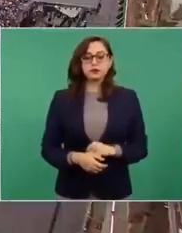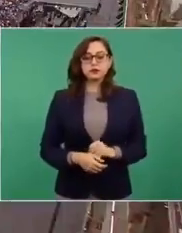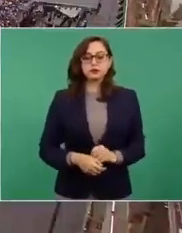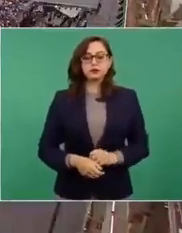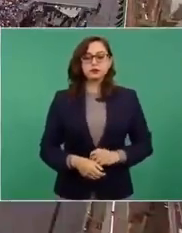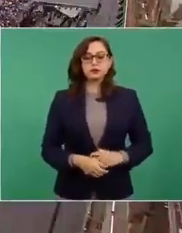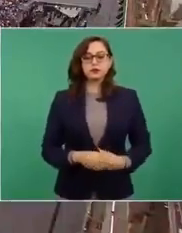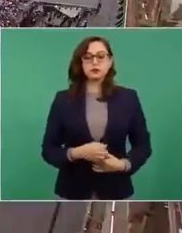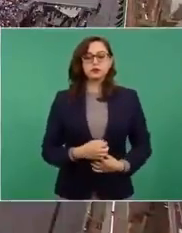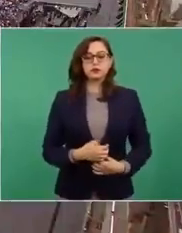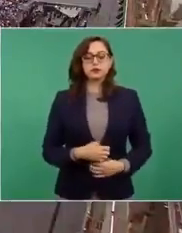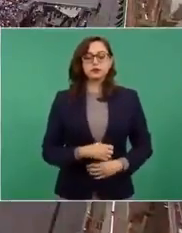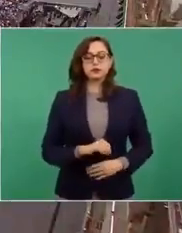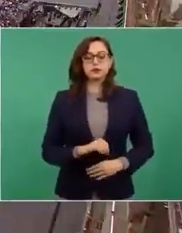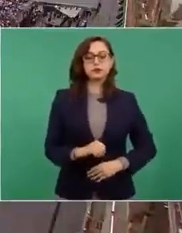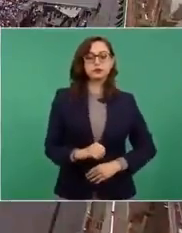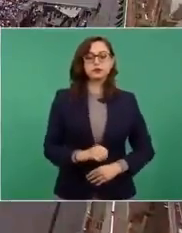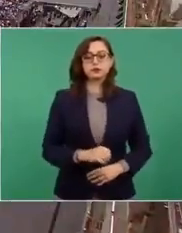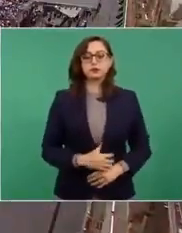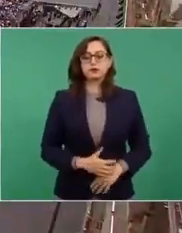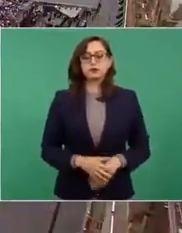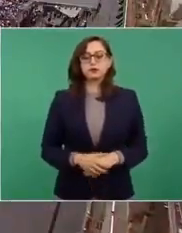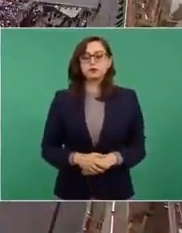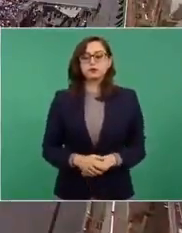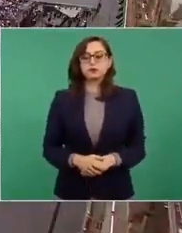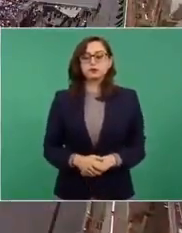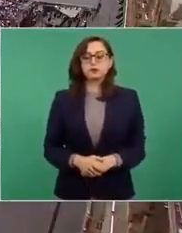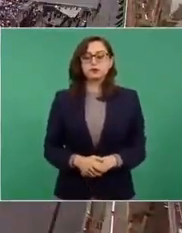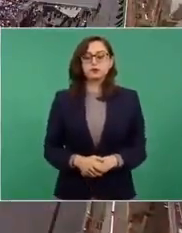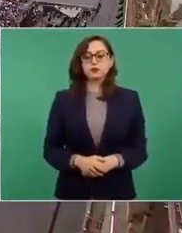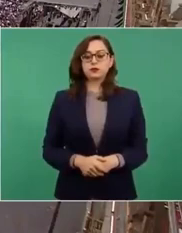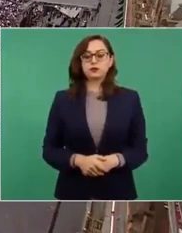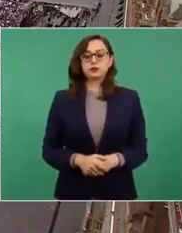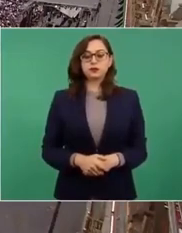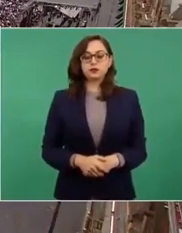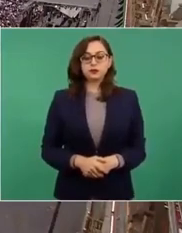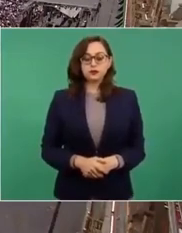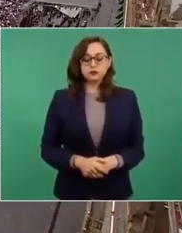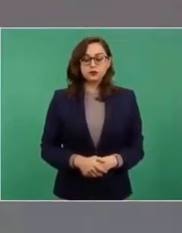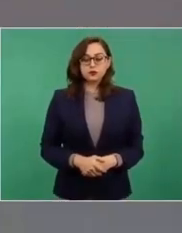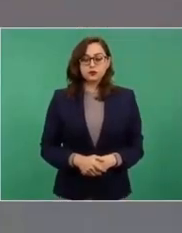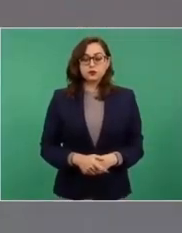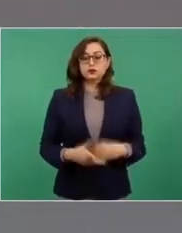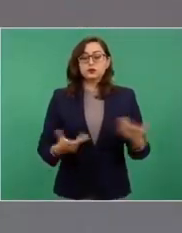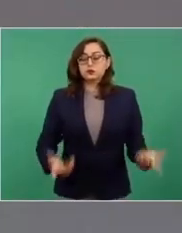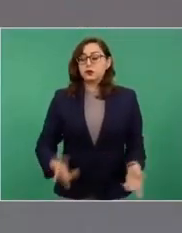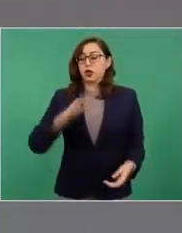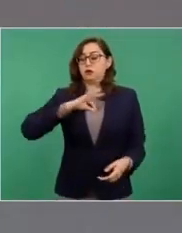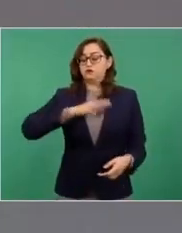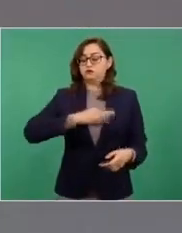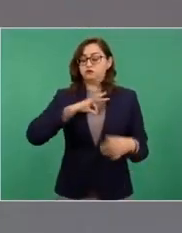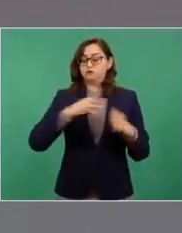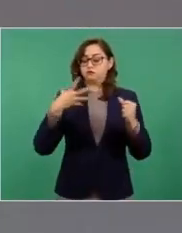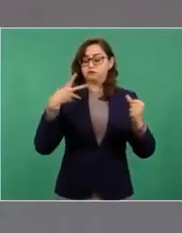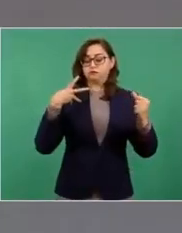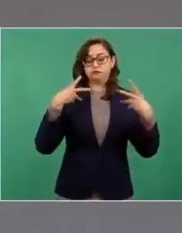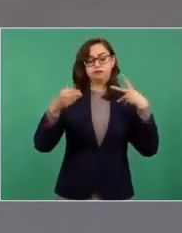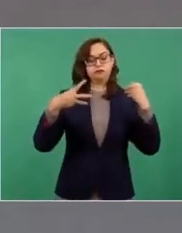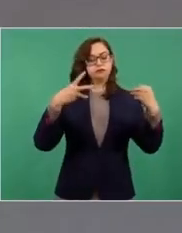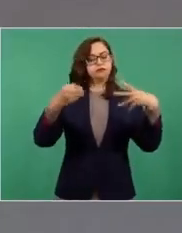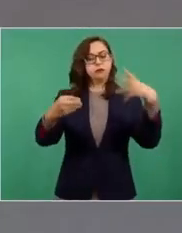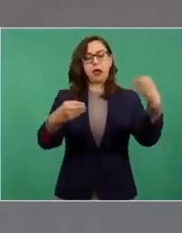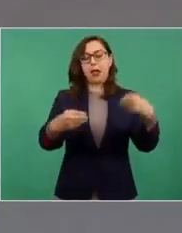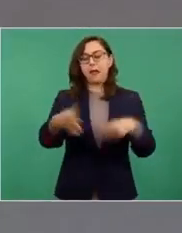enfrentado los efectos más devastadores de la pandemia con el desempeño fraterno y